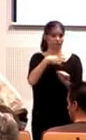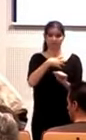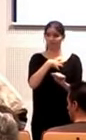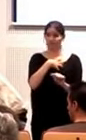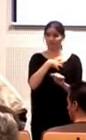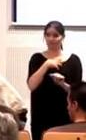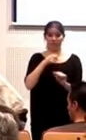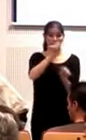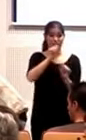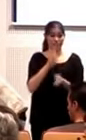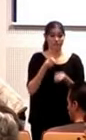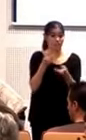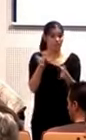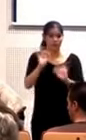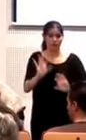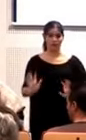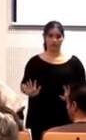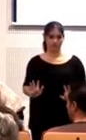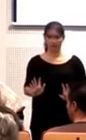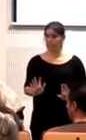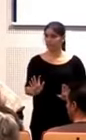ya no se transmite ningún virus.